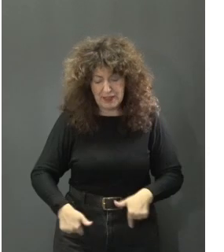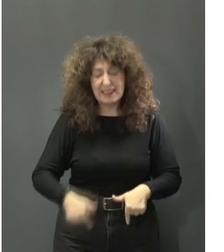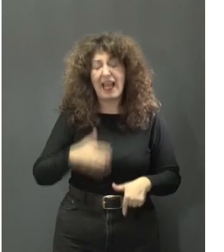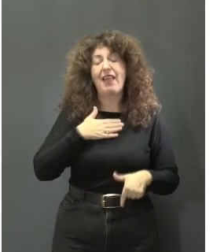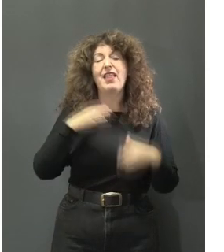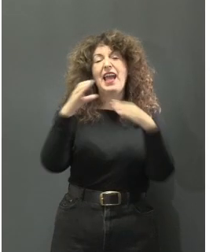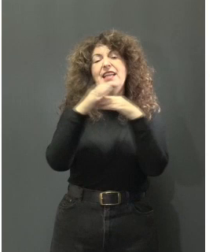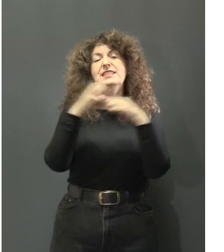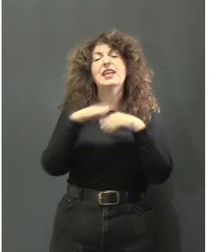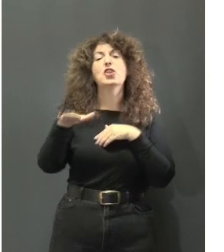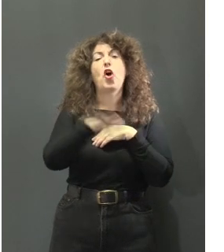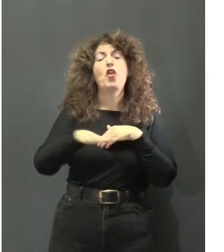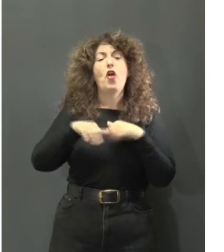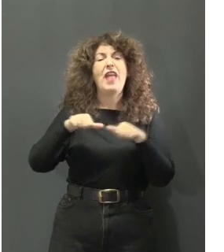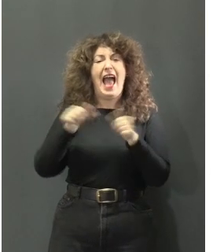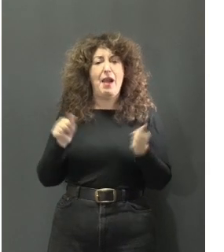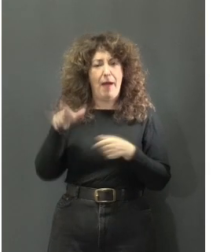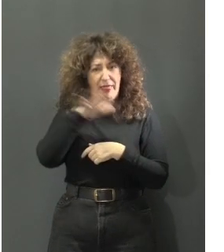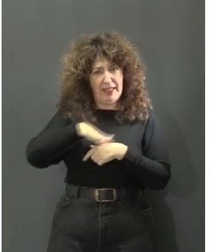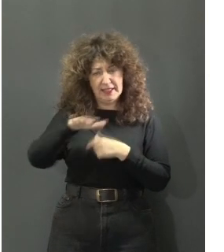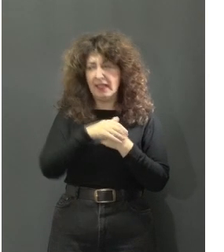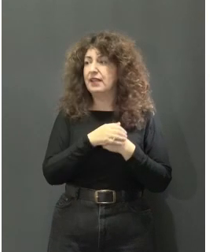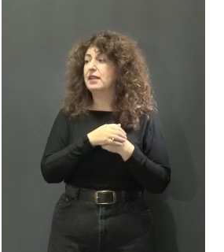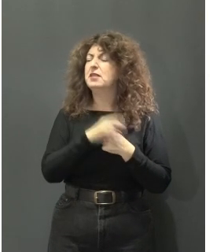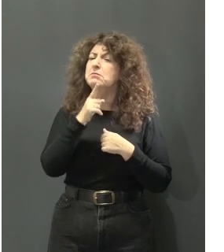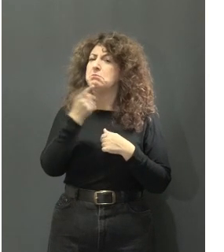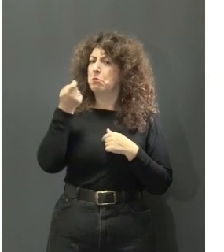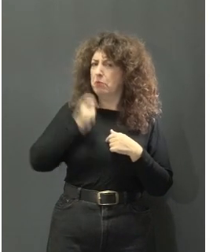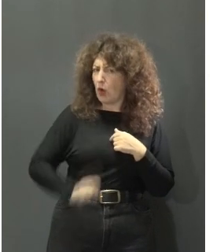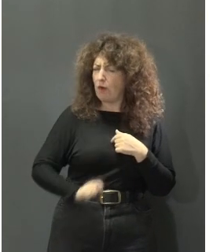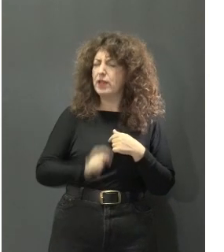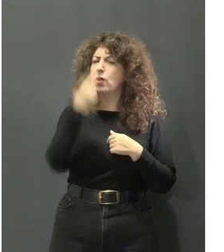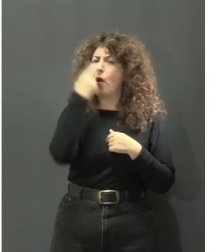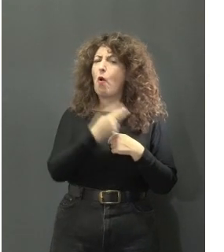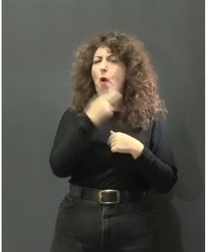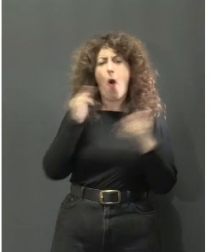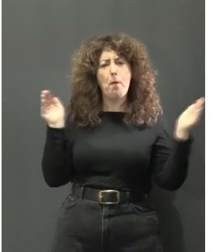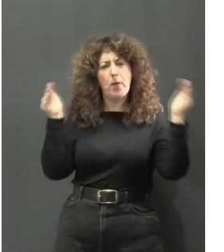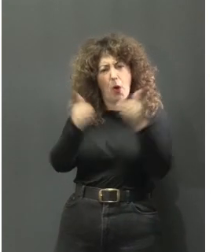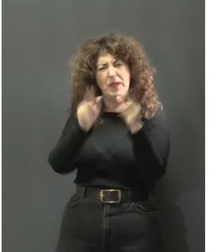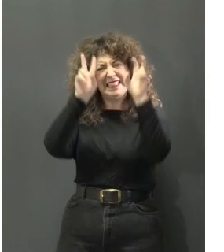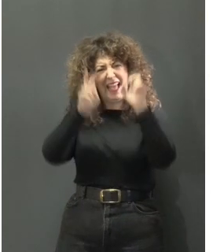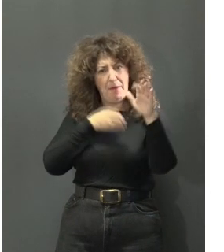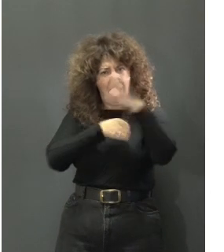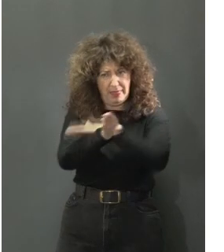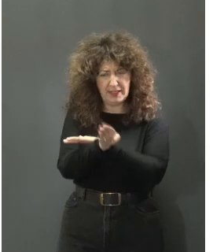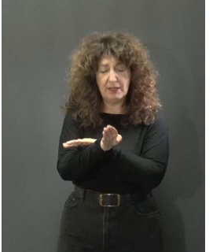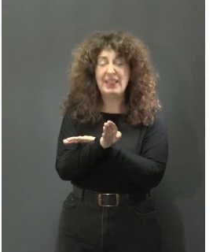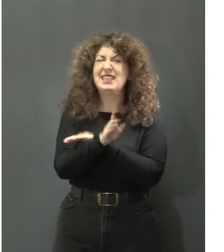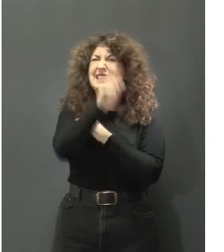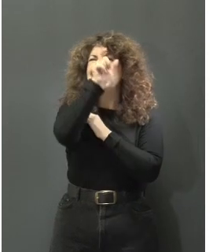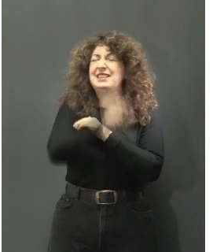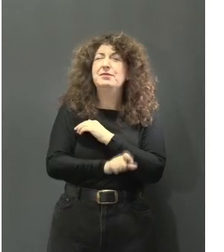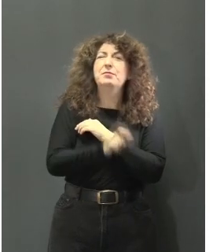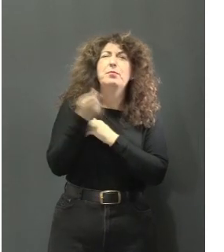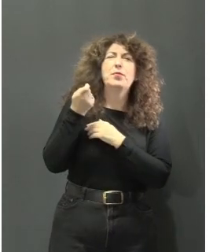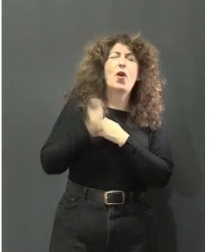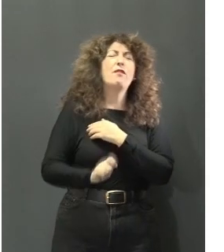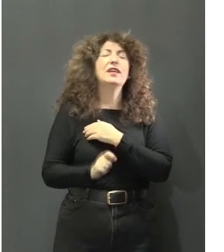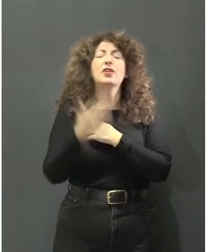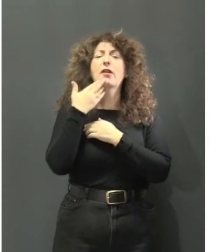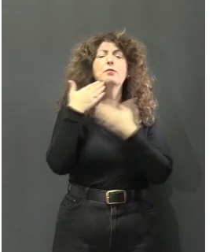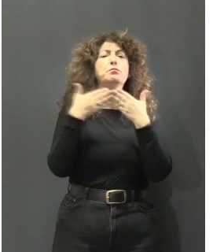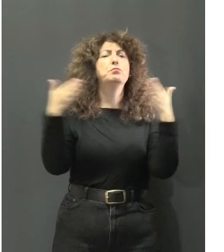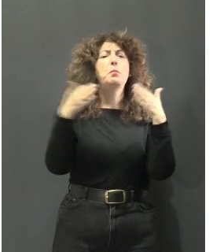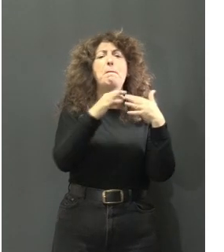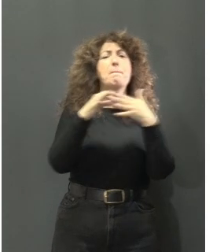Albacete. Es un profesional comprometido con la accesibilidad y se podría decir que es de los profesionales pioneros